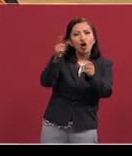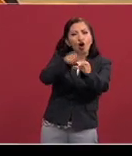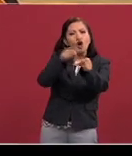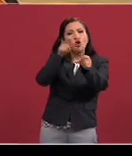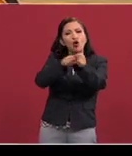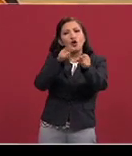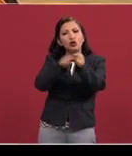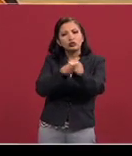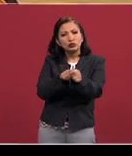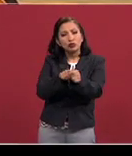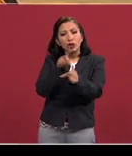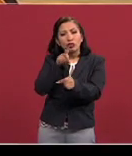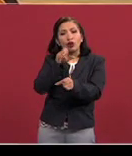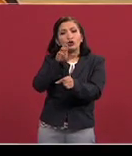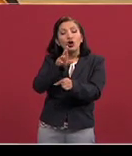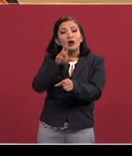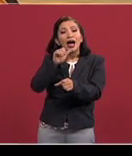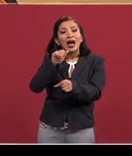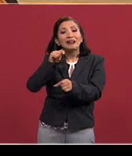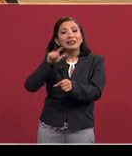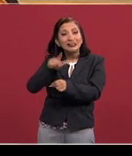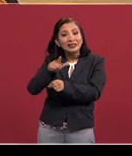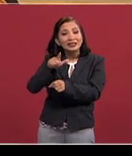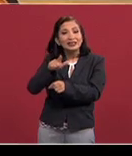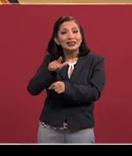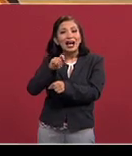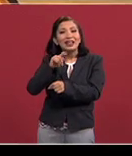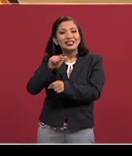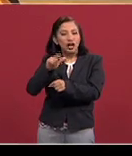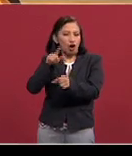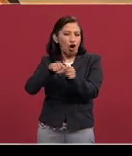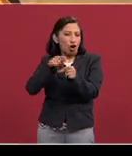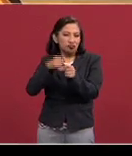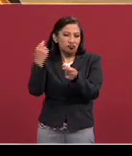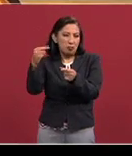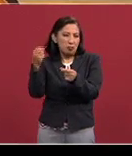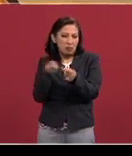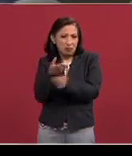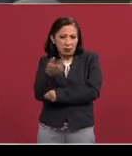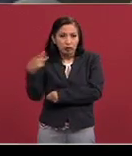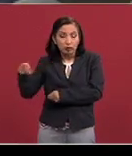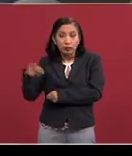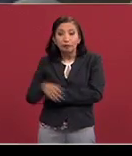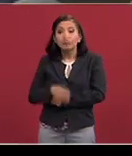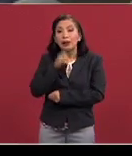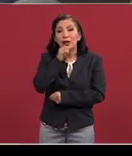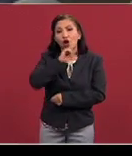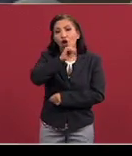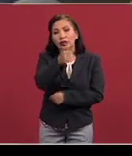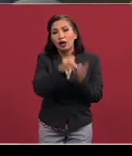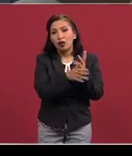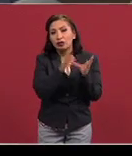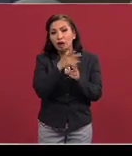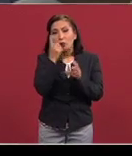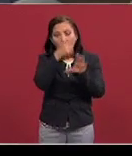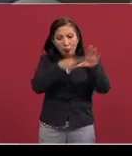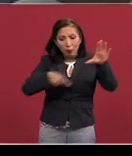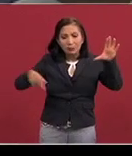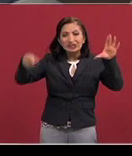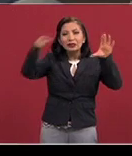color doctor Atl, el color Atl Color, ¿no? Y también esto que menciona Víctor de la cuestión